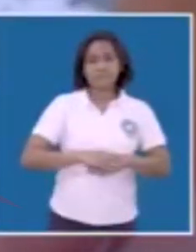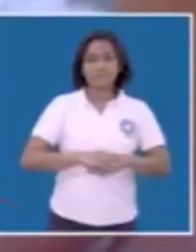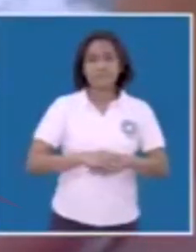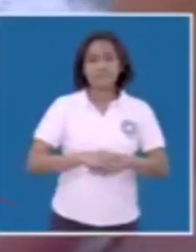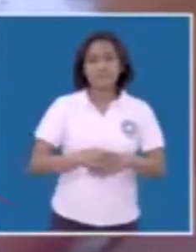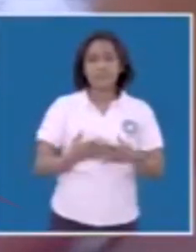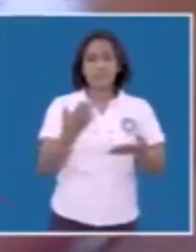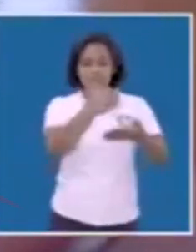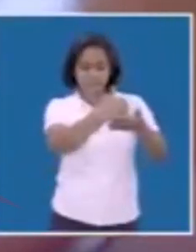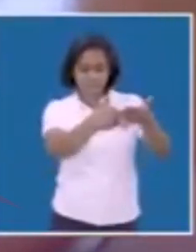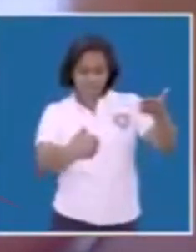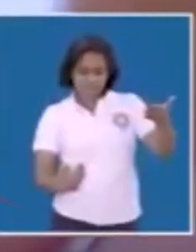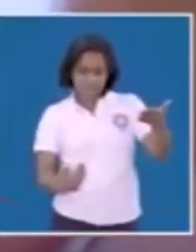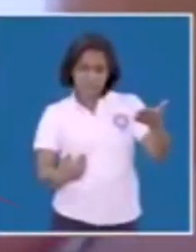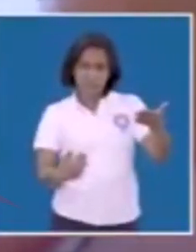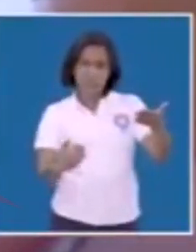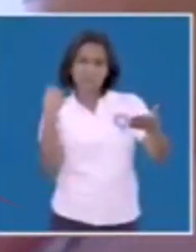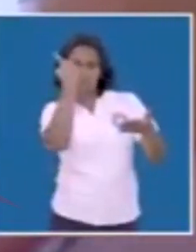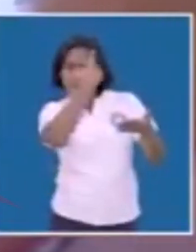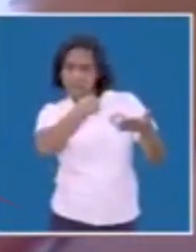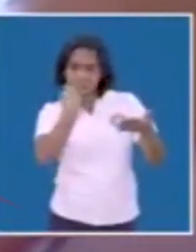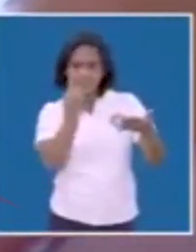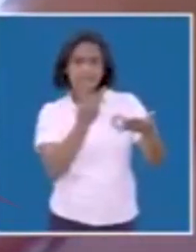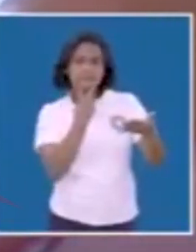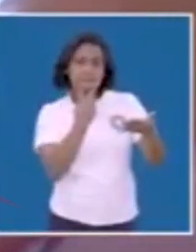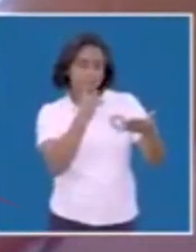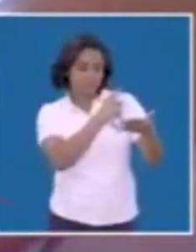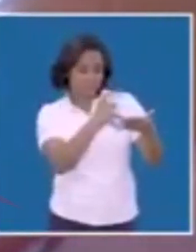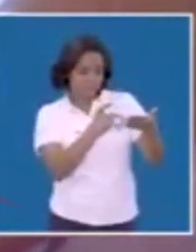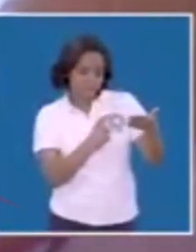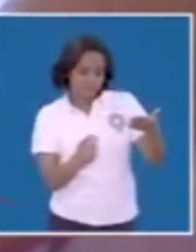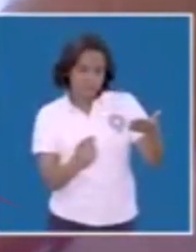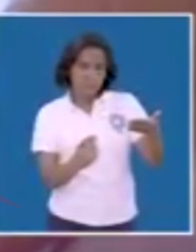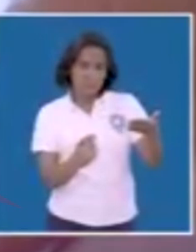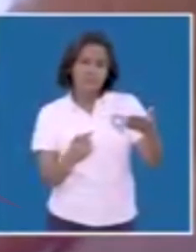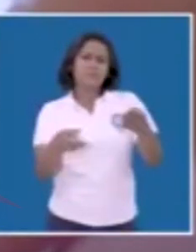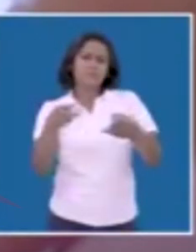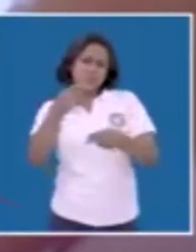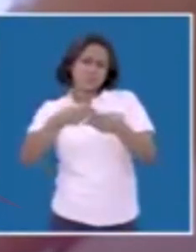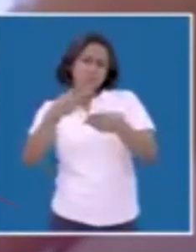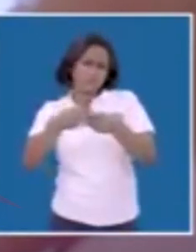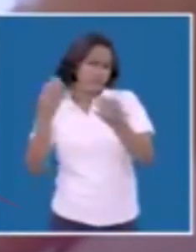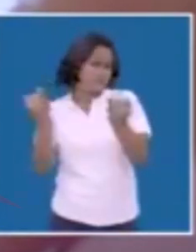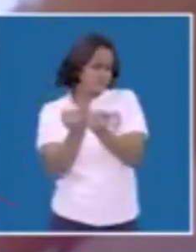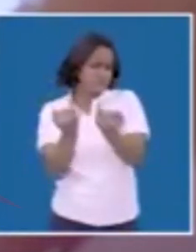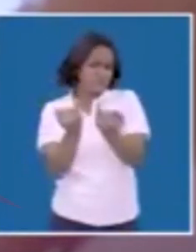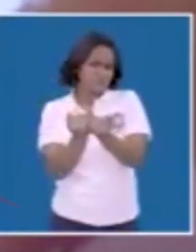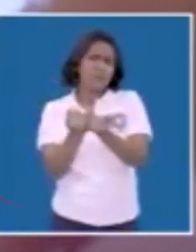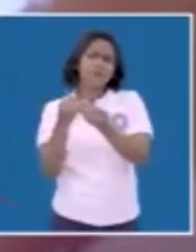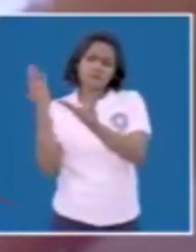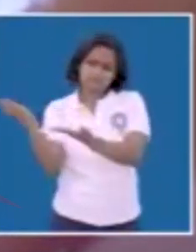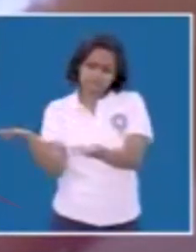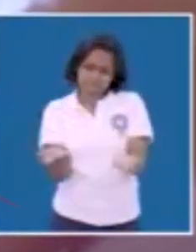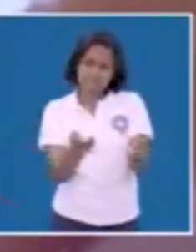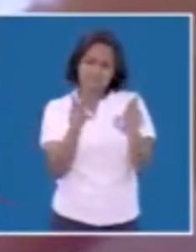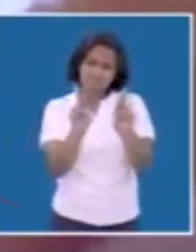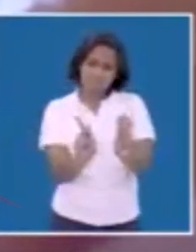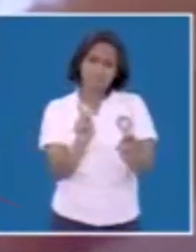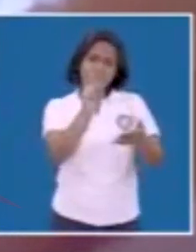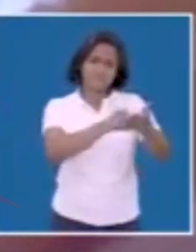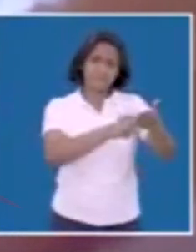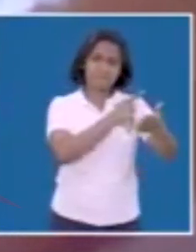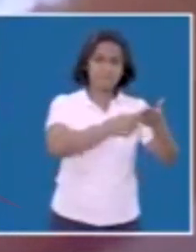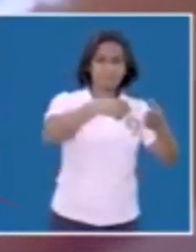segunda o segundo miembro 13 mil 459 más 13 mil 459 sus clientes